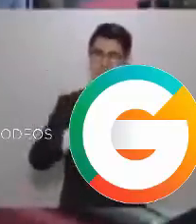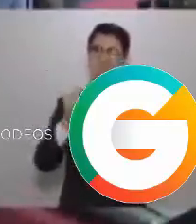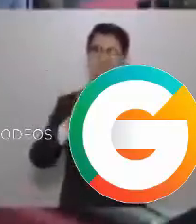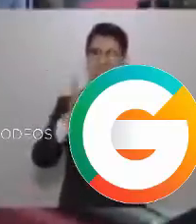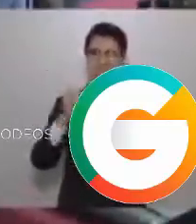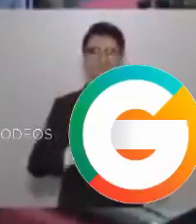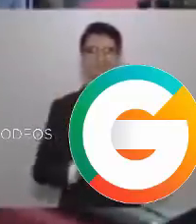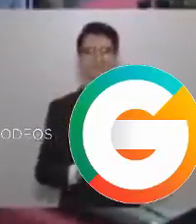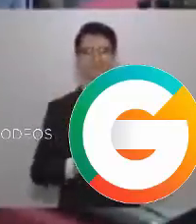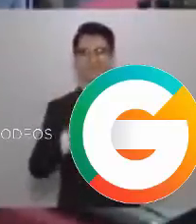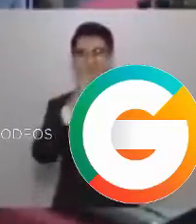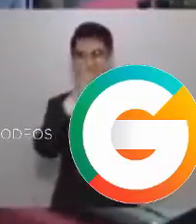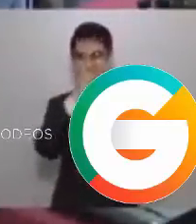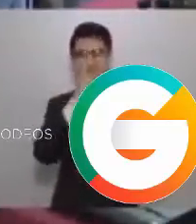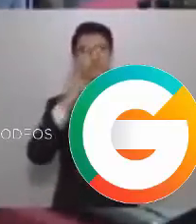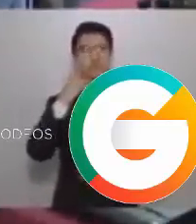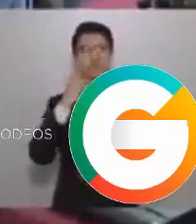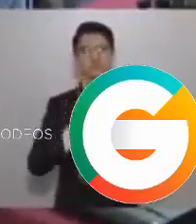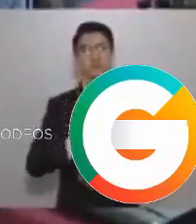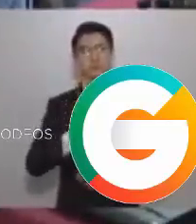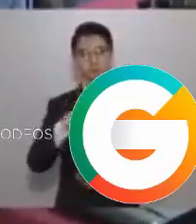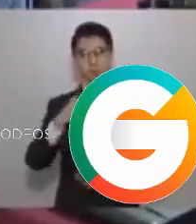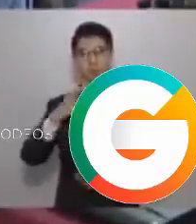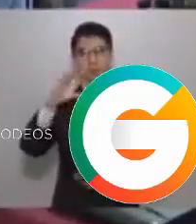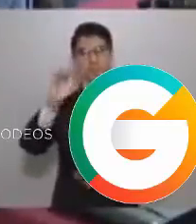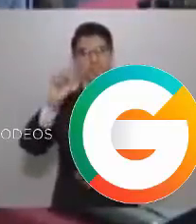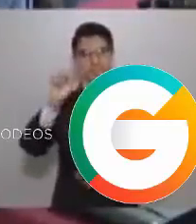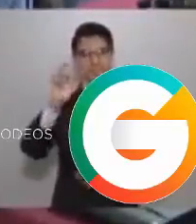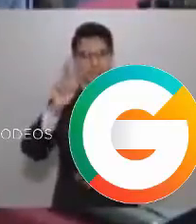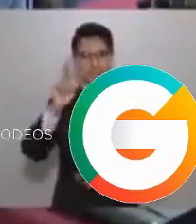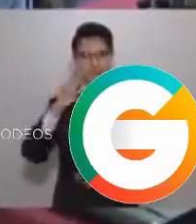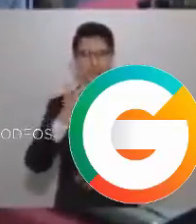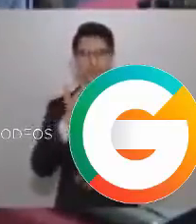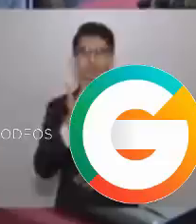César Esparza, de BC Noticias, fiscal, secretario.